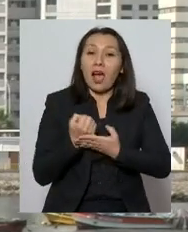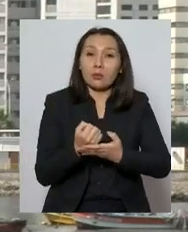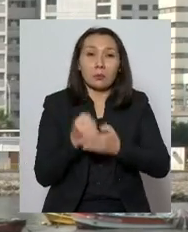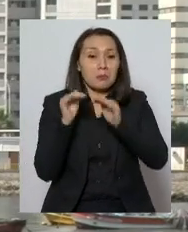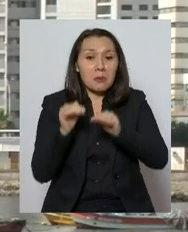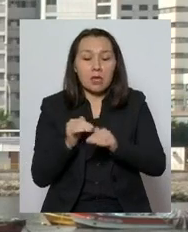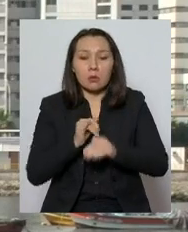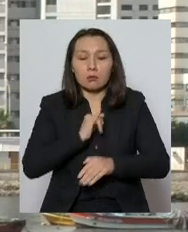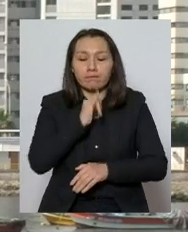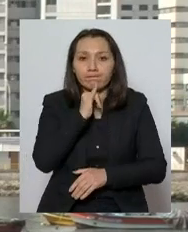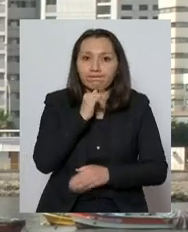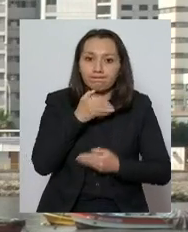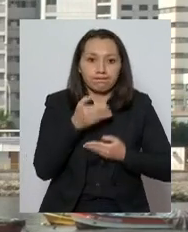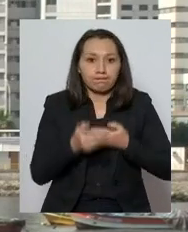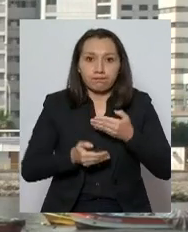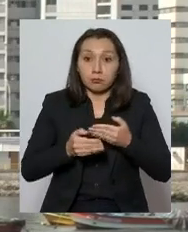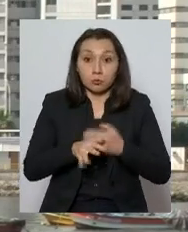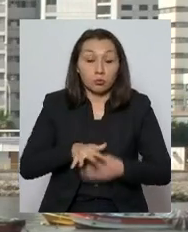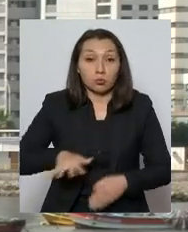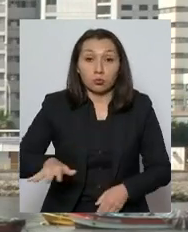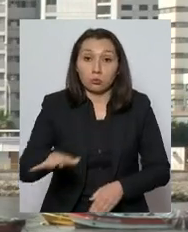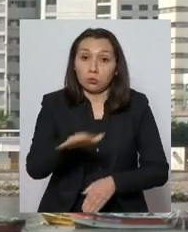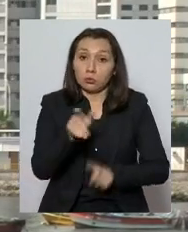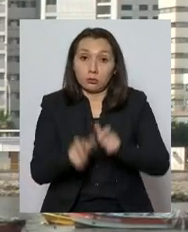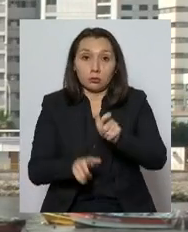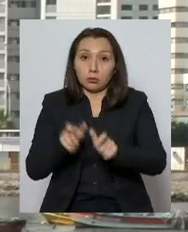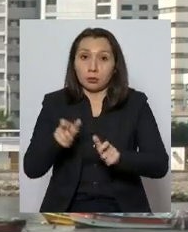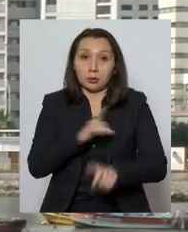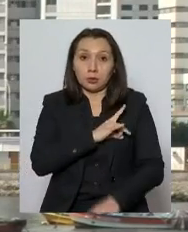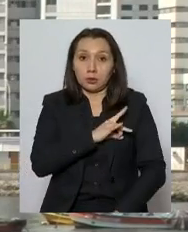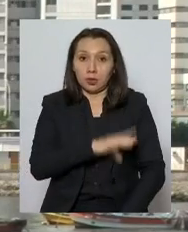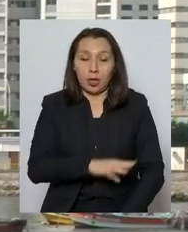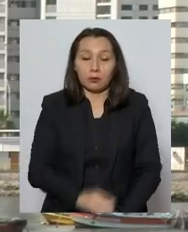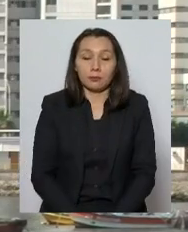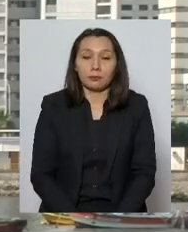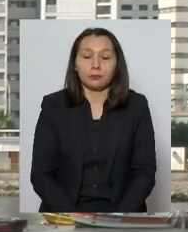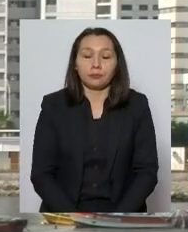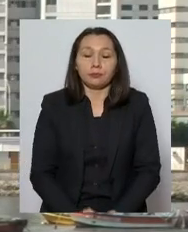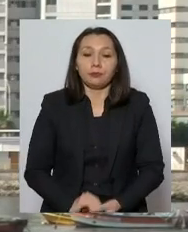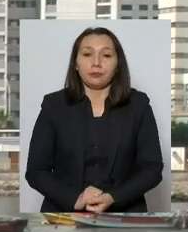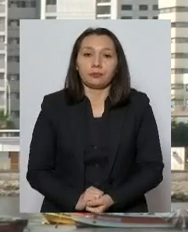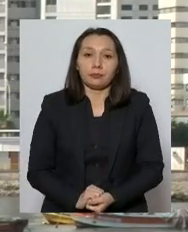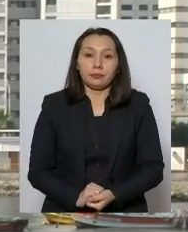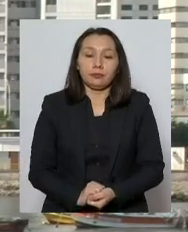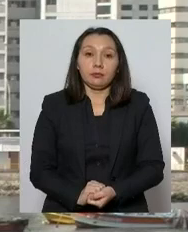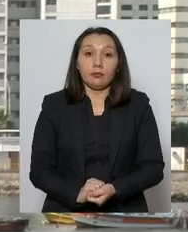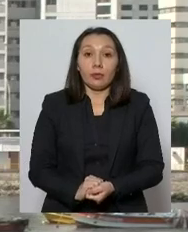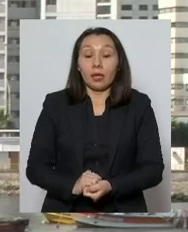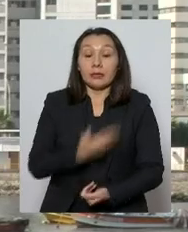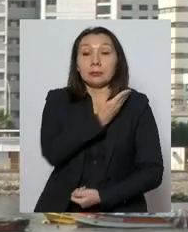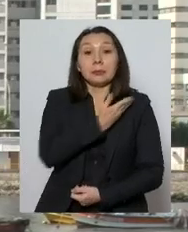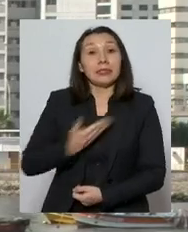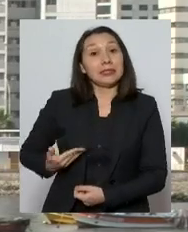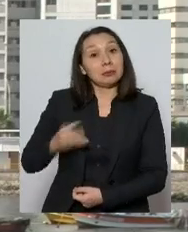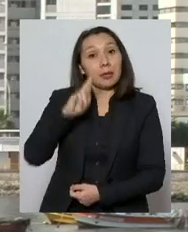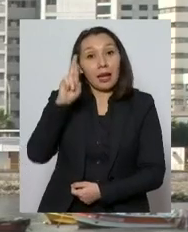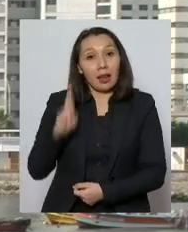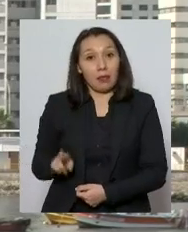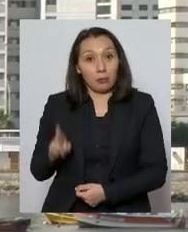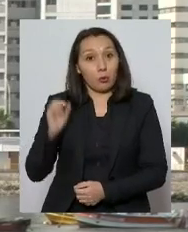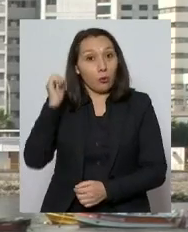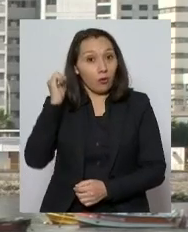mismas incertidumbres que tenemos todos los chilenos. Su Excelencia el Presidente de la